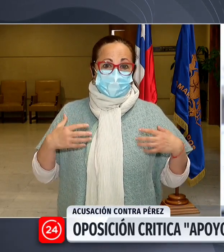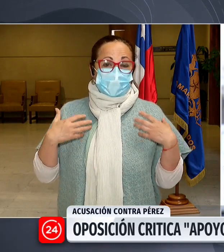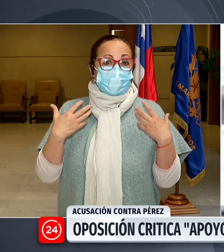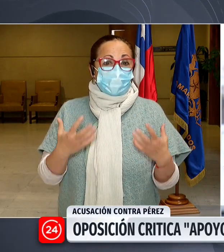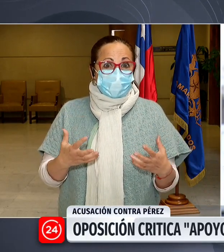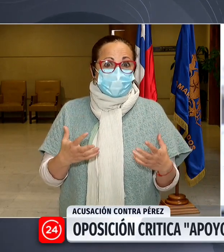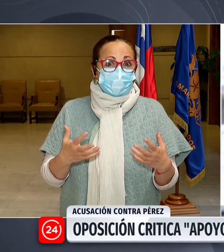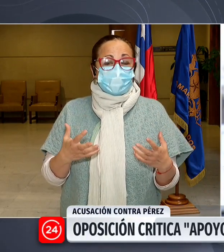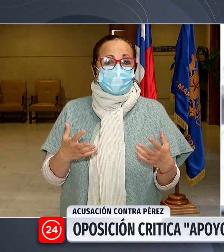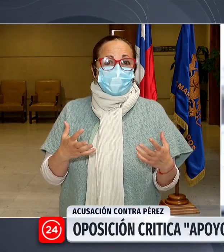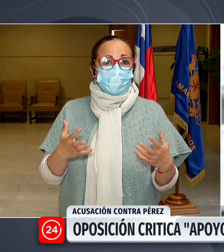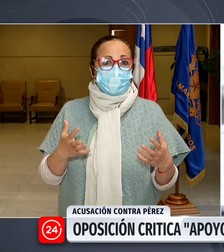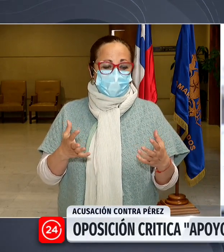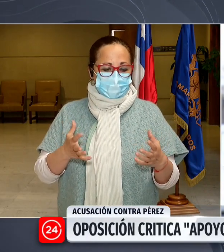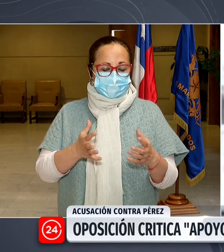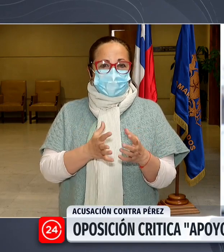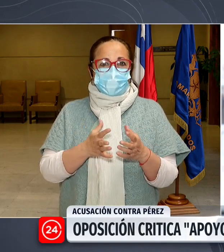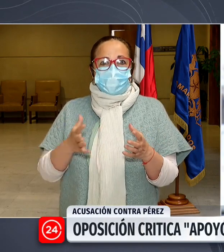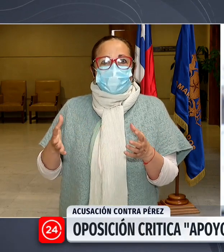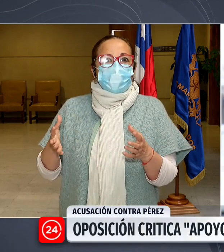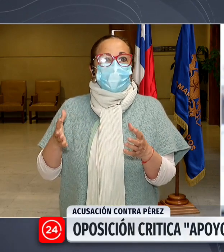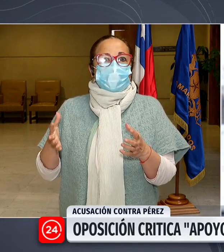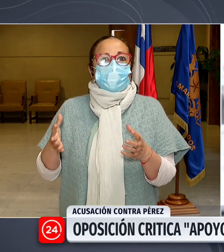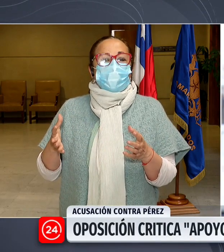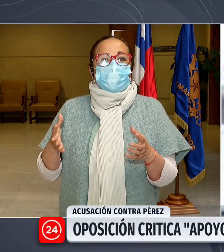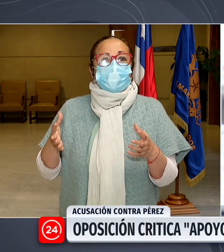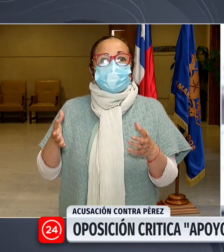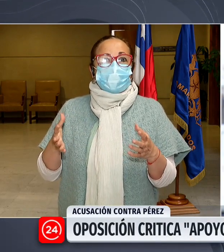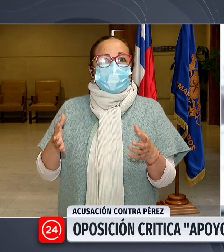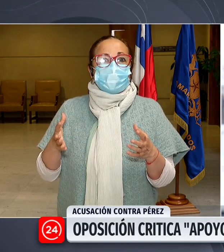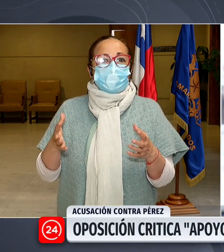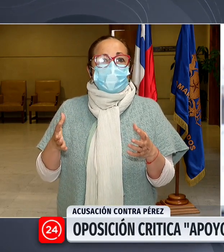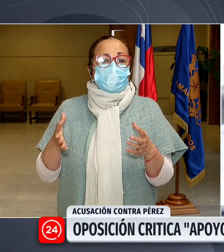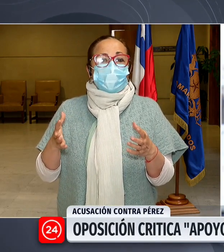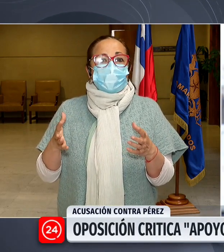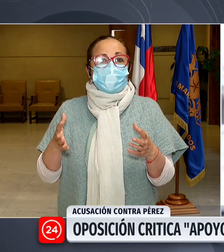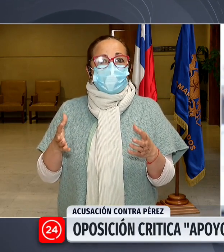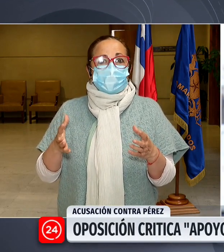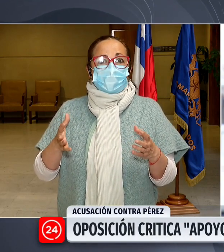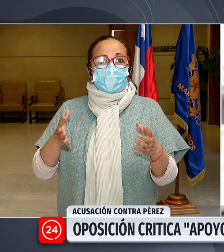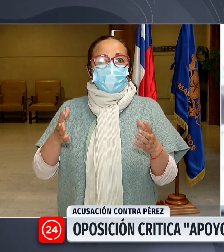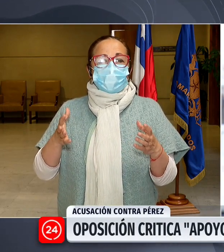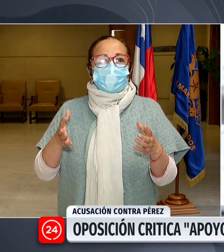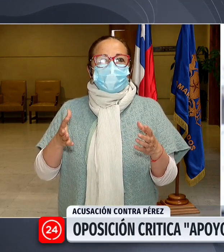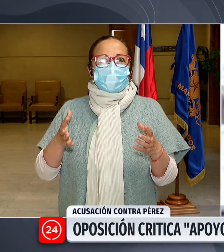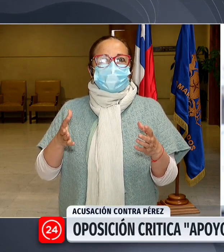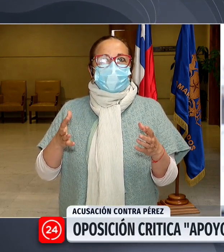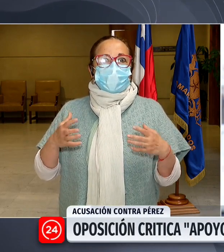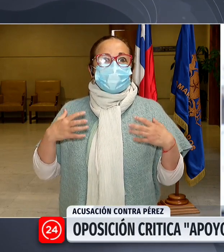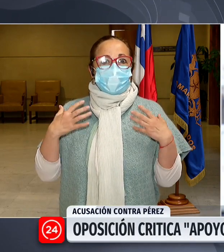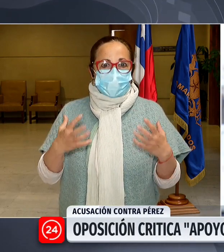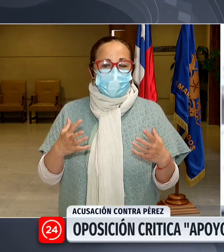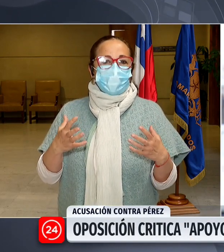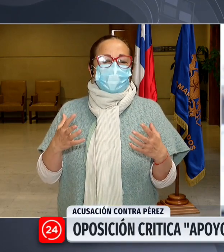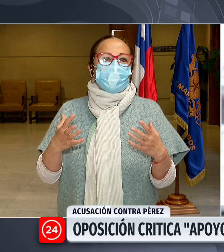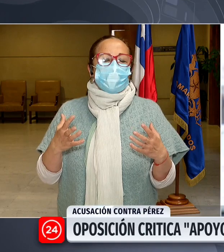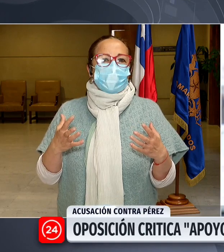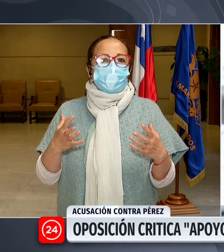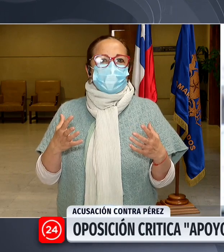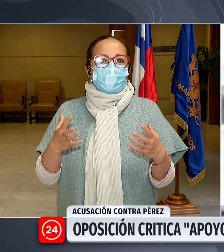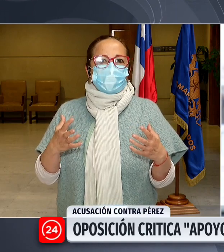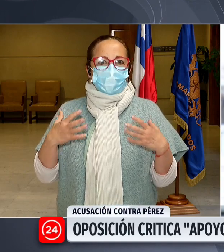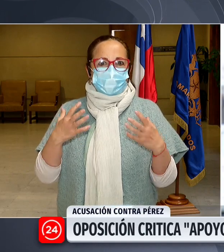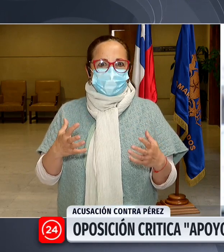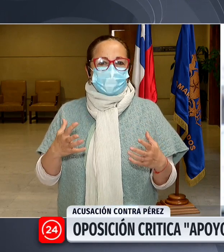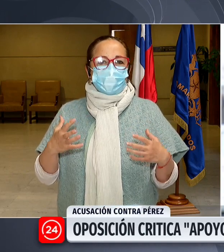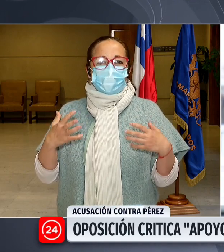Chile, además en este estallido social, uno ve que ha ocurrido en este periodo, además, se ha gatillado con aún